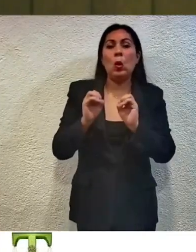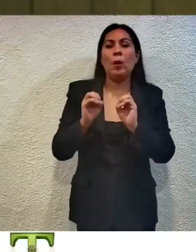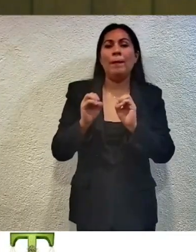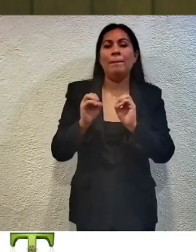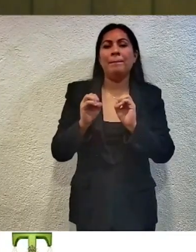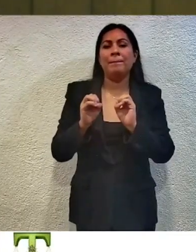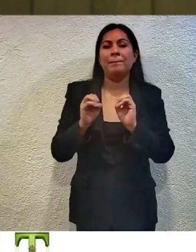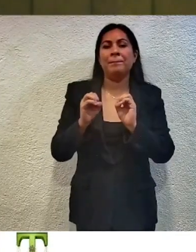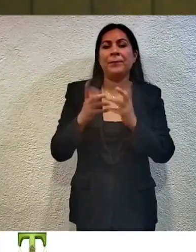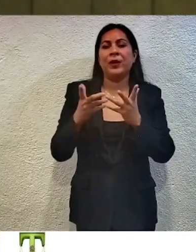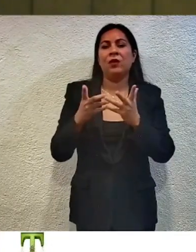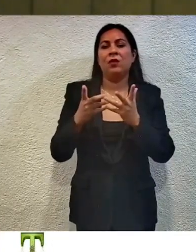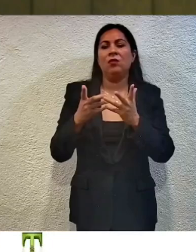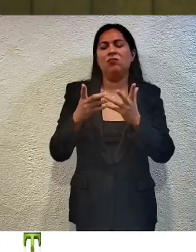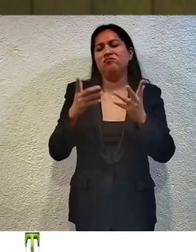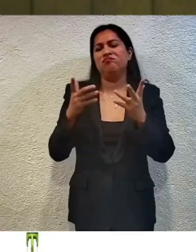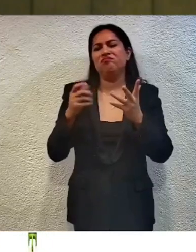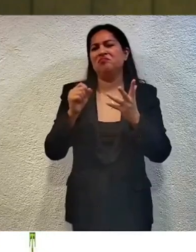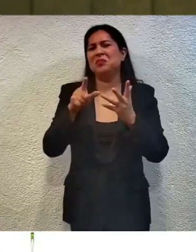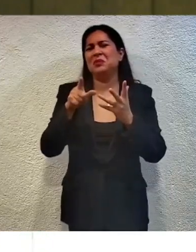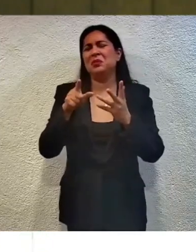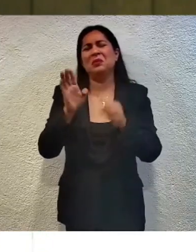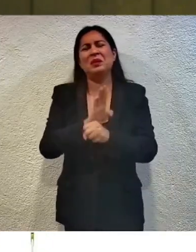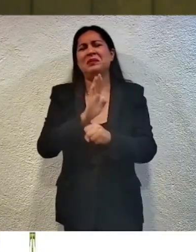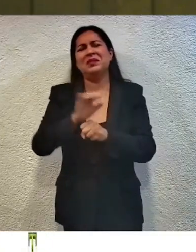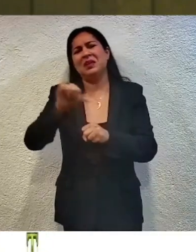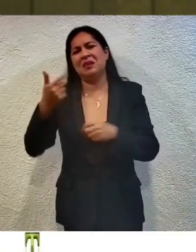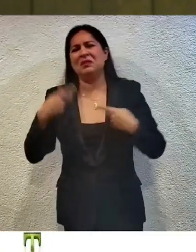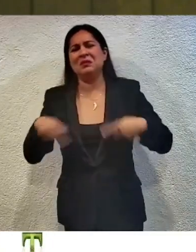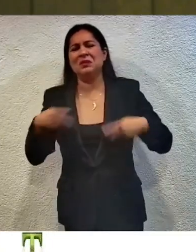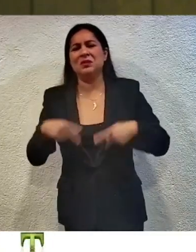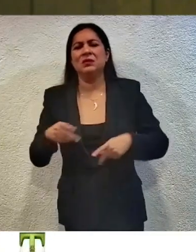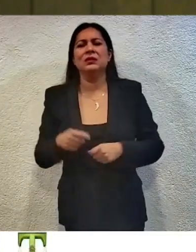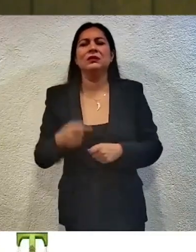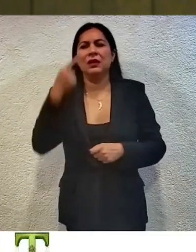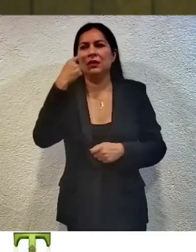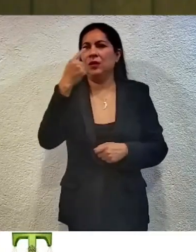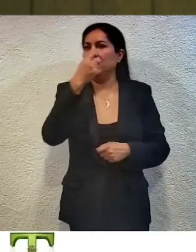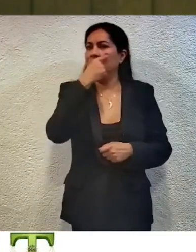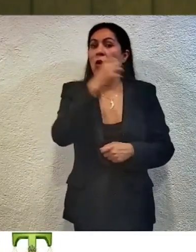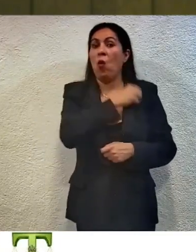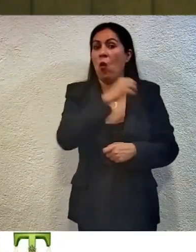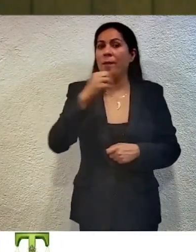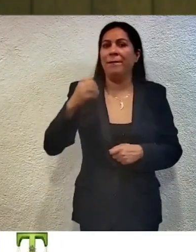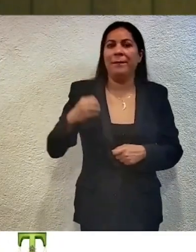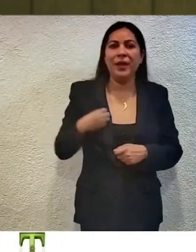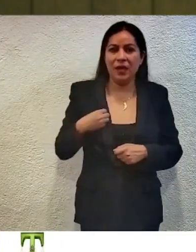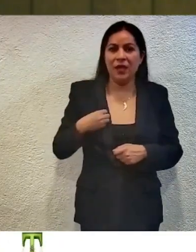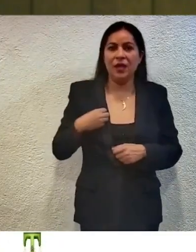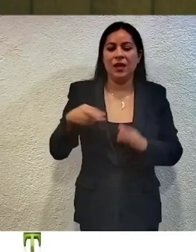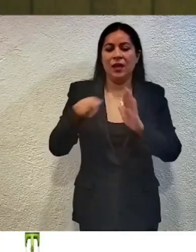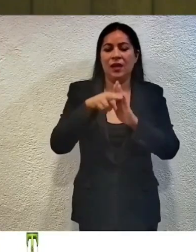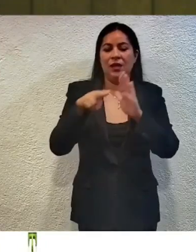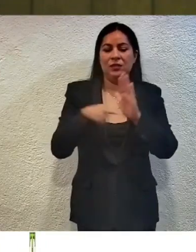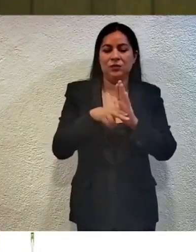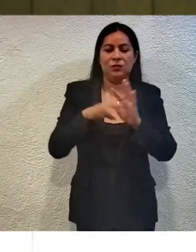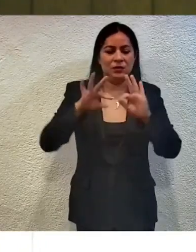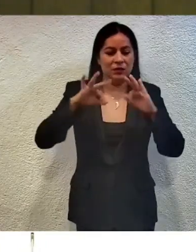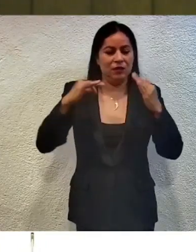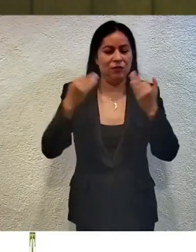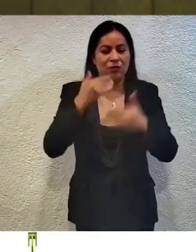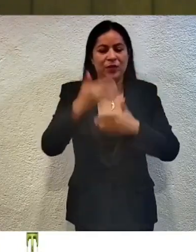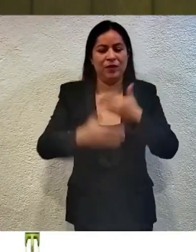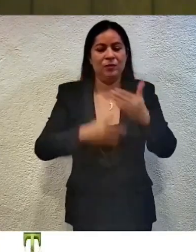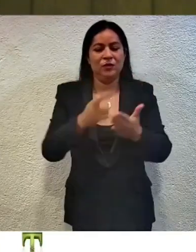proclividad partidista. El de objetividad obliga a que las normas y mecanismos del